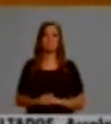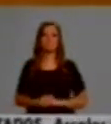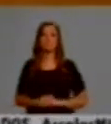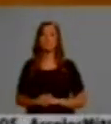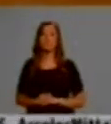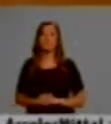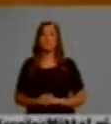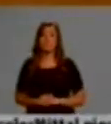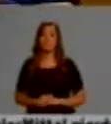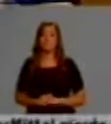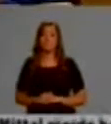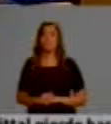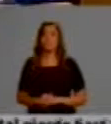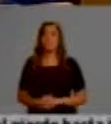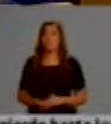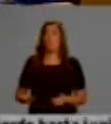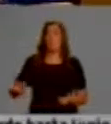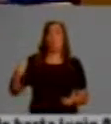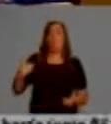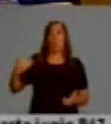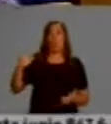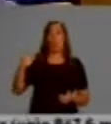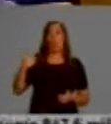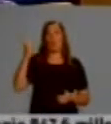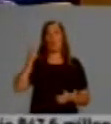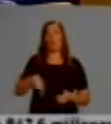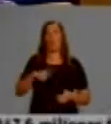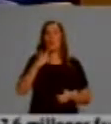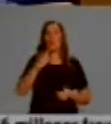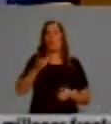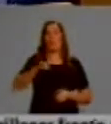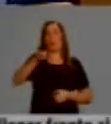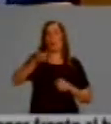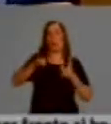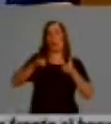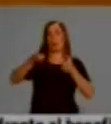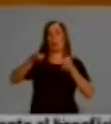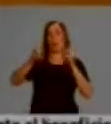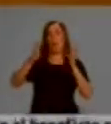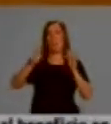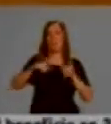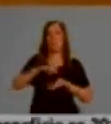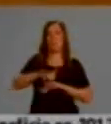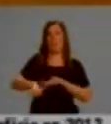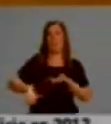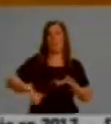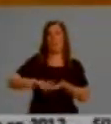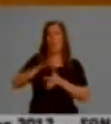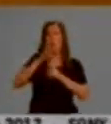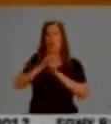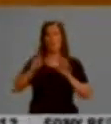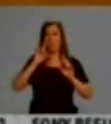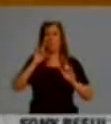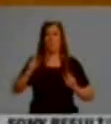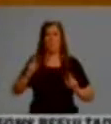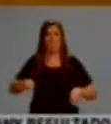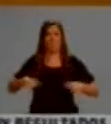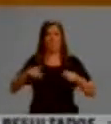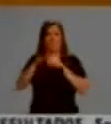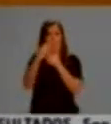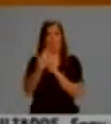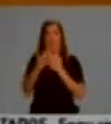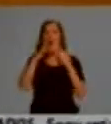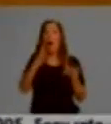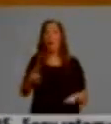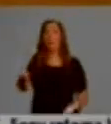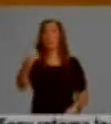Al igual que lo que un día fueron unos hilillos de plastilina, acabaron siendo una inmensa catástrofe ambiental, ahora la historia